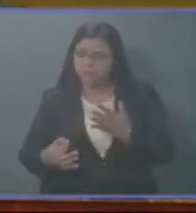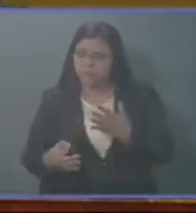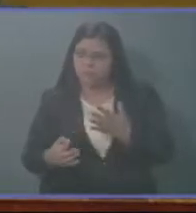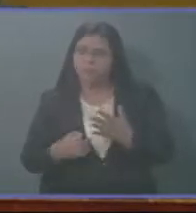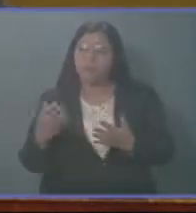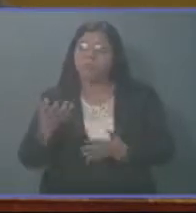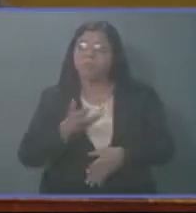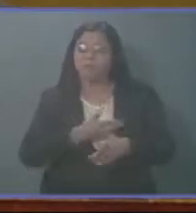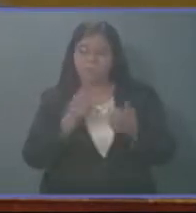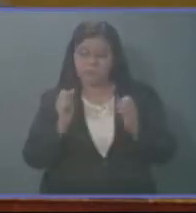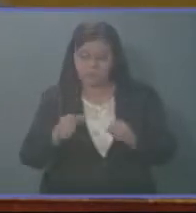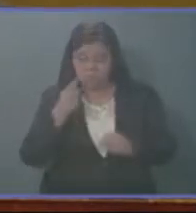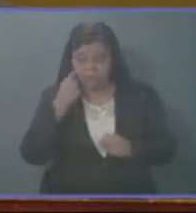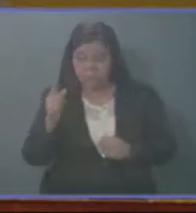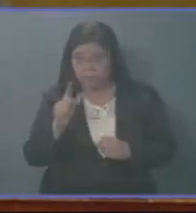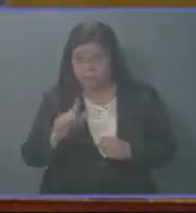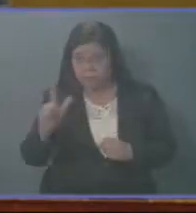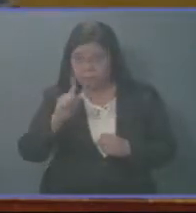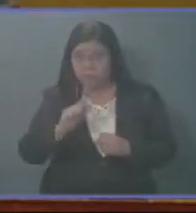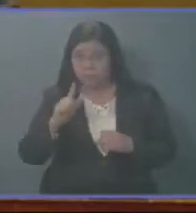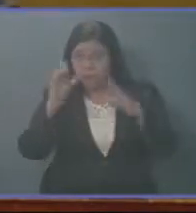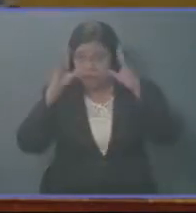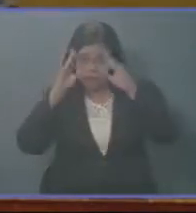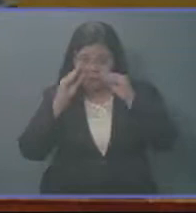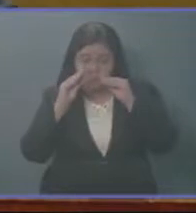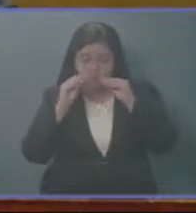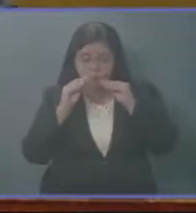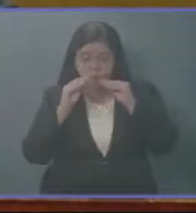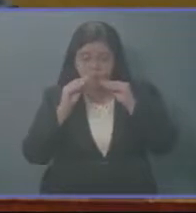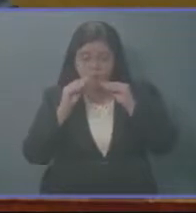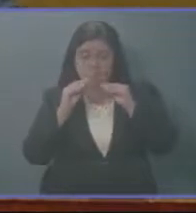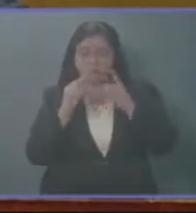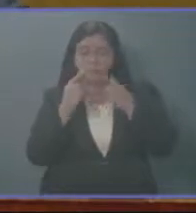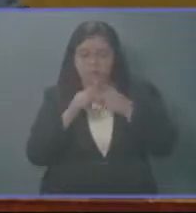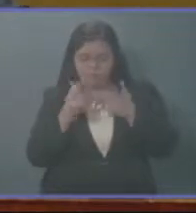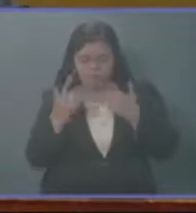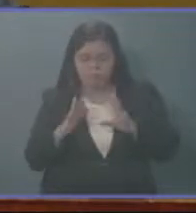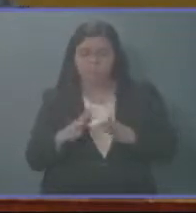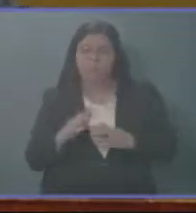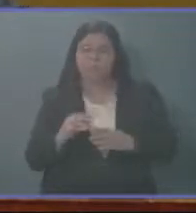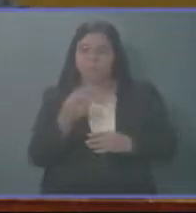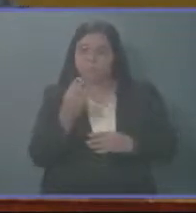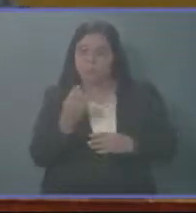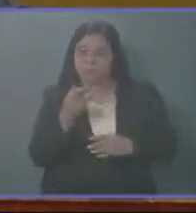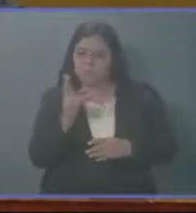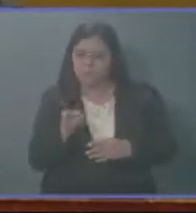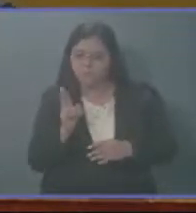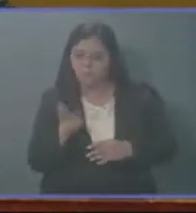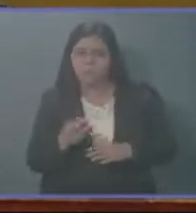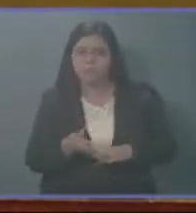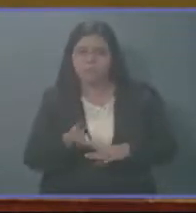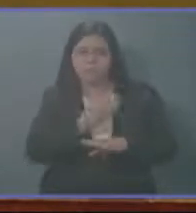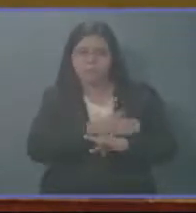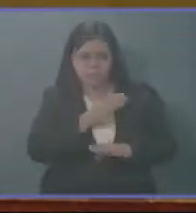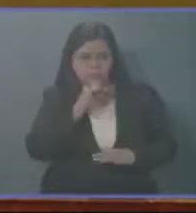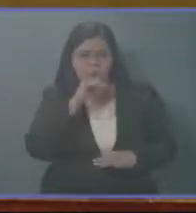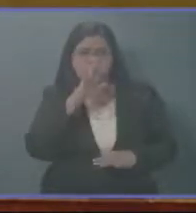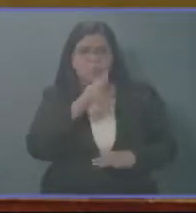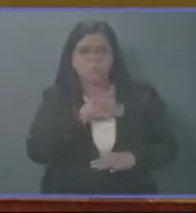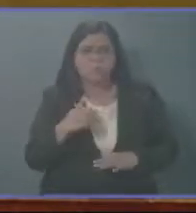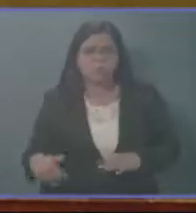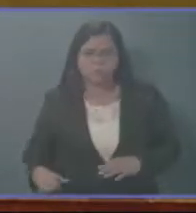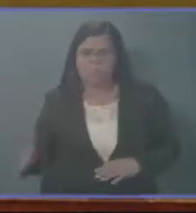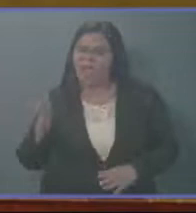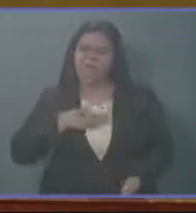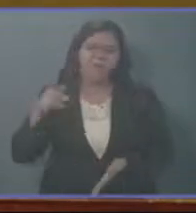pudimos materializar el lunes a la medianoche estábamos, cuando ya pendía sobre el mismo la amenaza de un veto